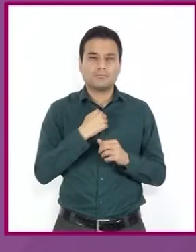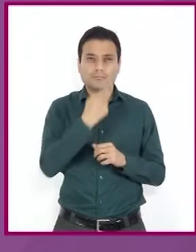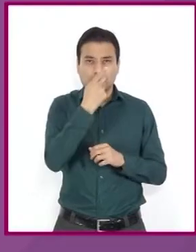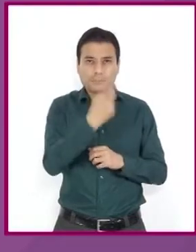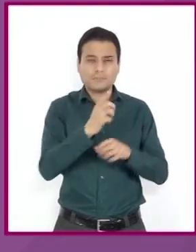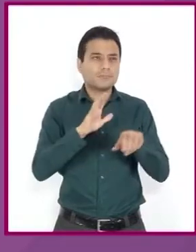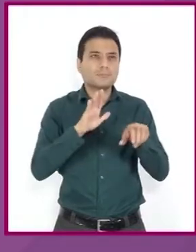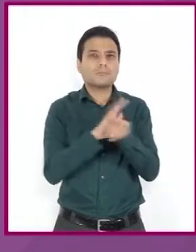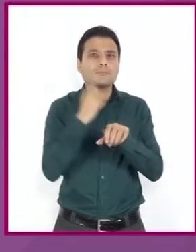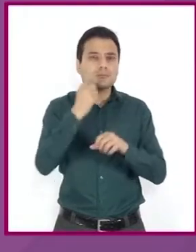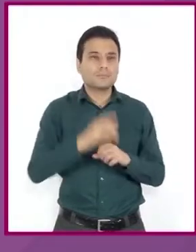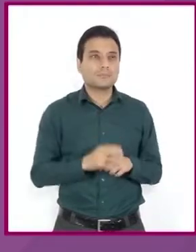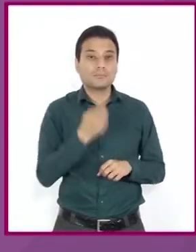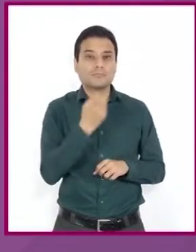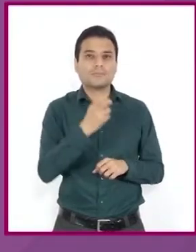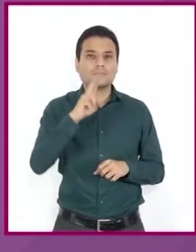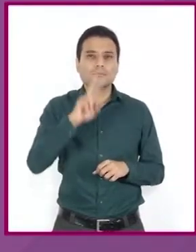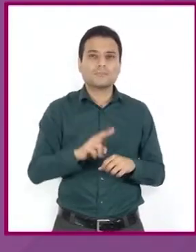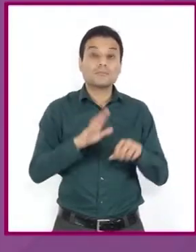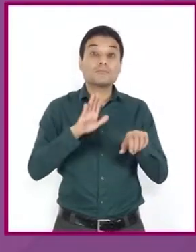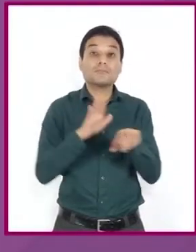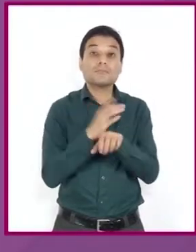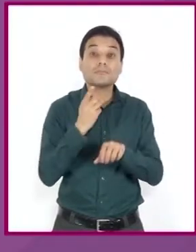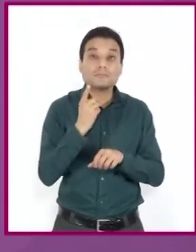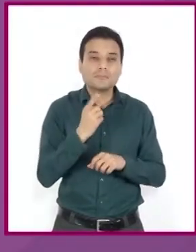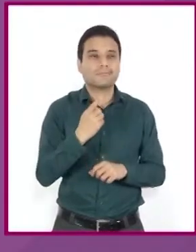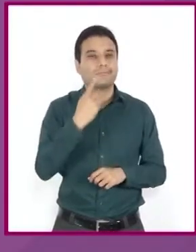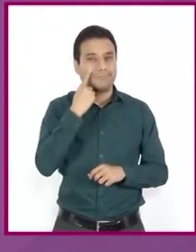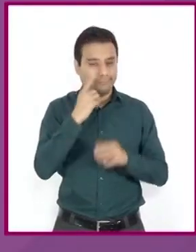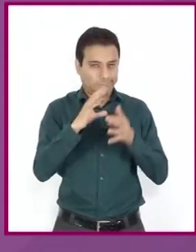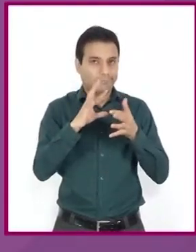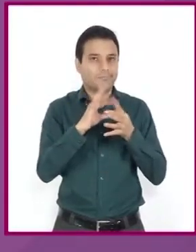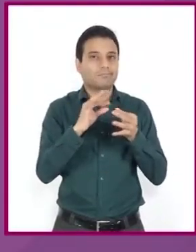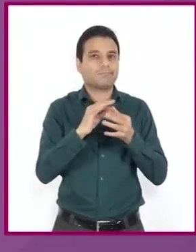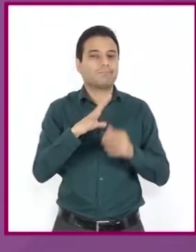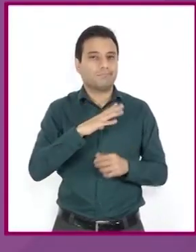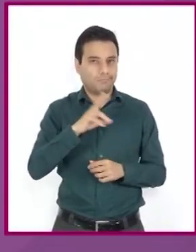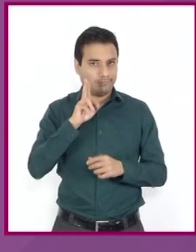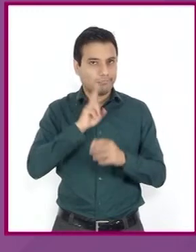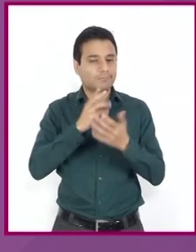tal cosa porque, nos da idea de que hay una causa y que sustenta tu dicho.